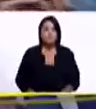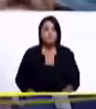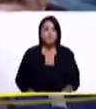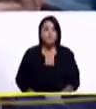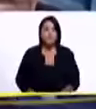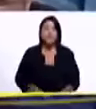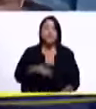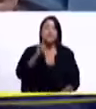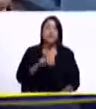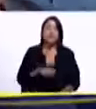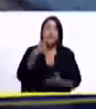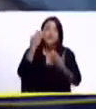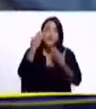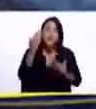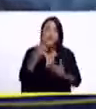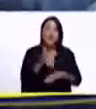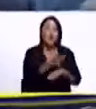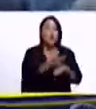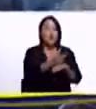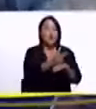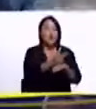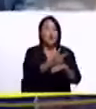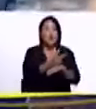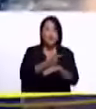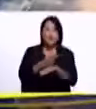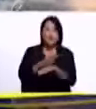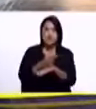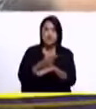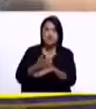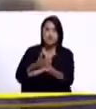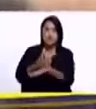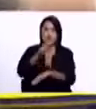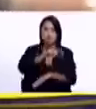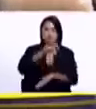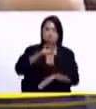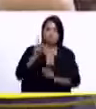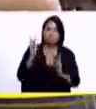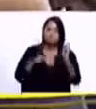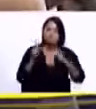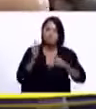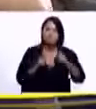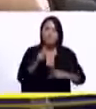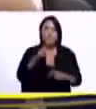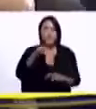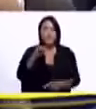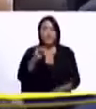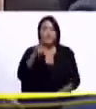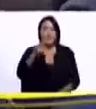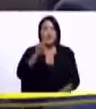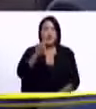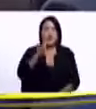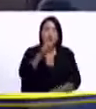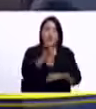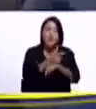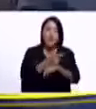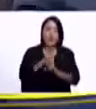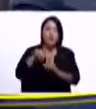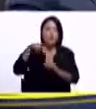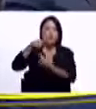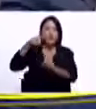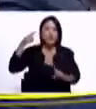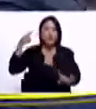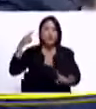Igualmente quiero saludar a los gobernadores presentes, Miguel Rodríguez, gobernador de